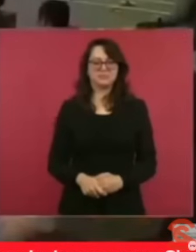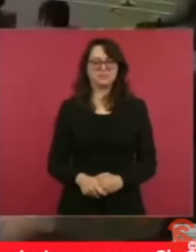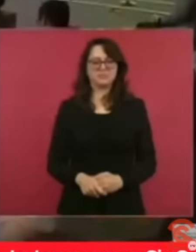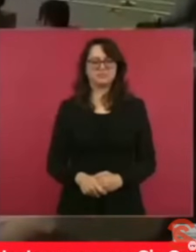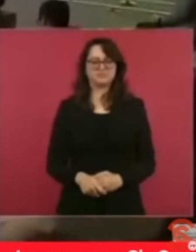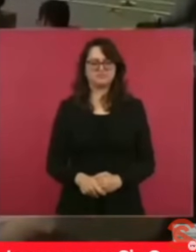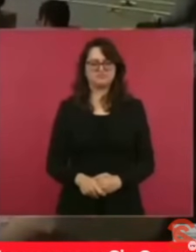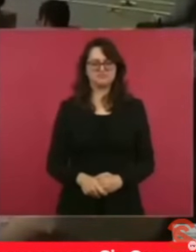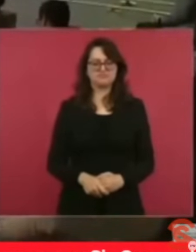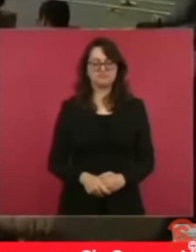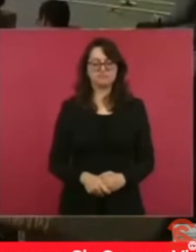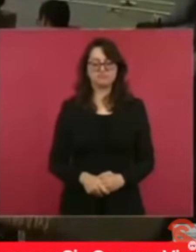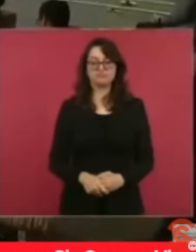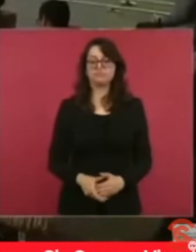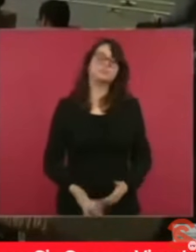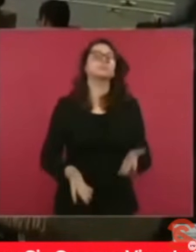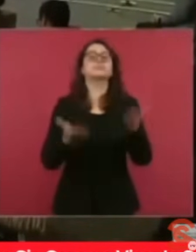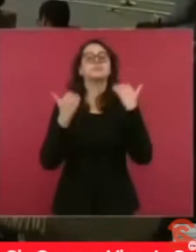A ver el Universal.